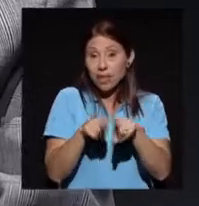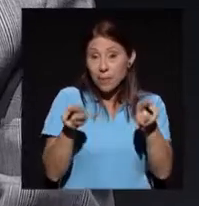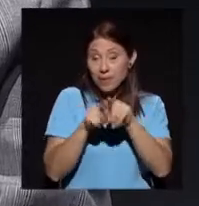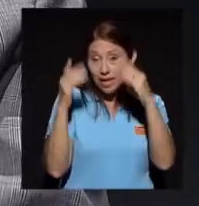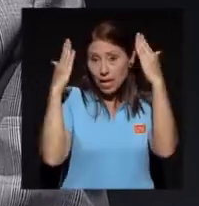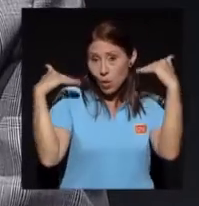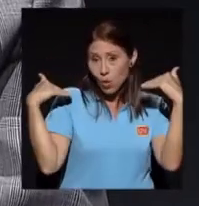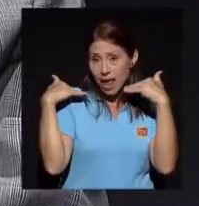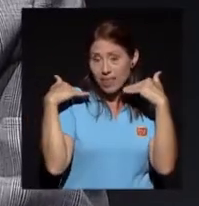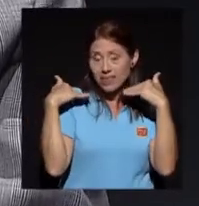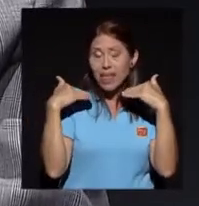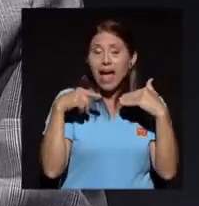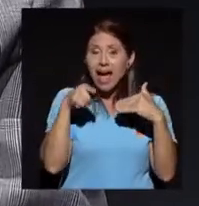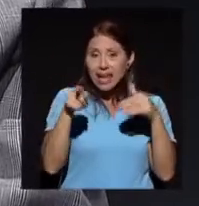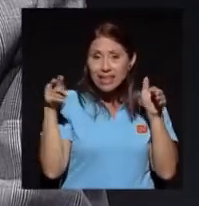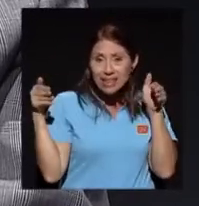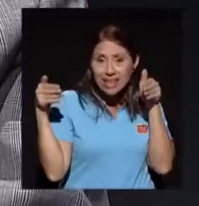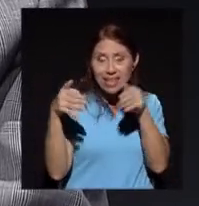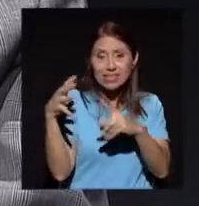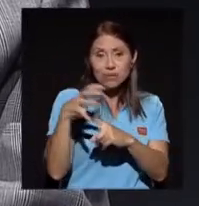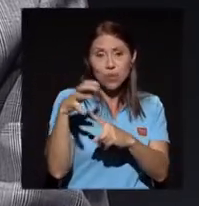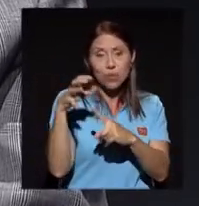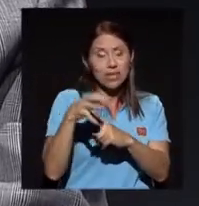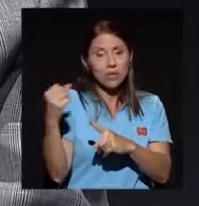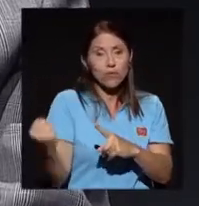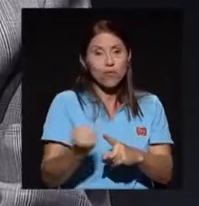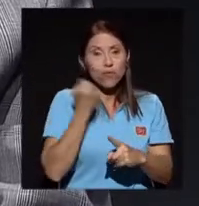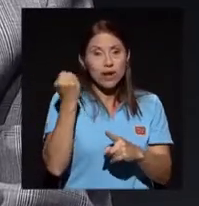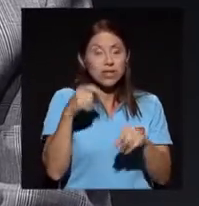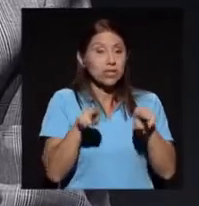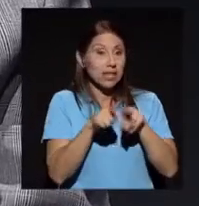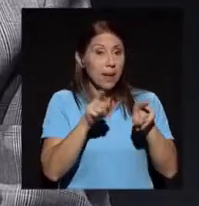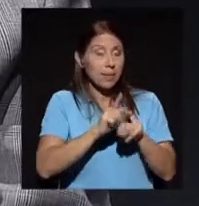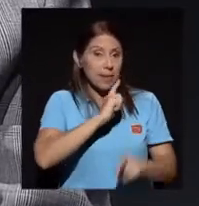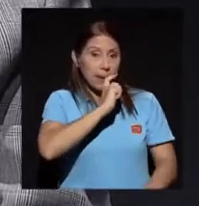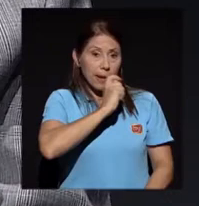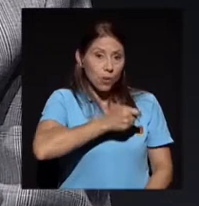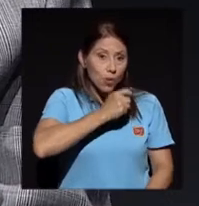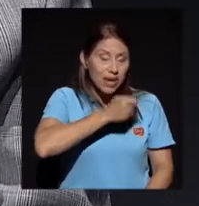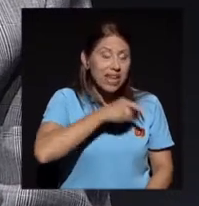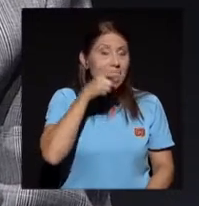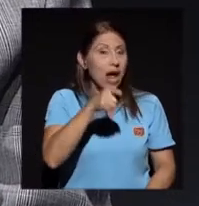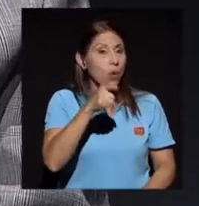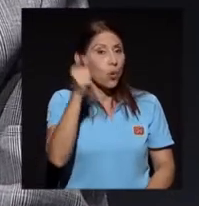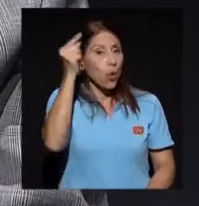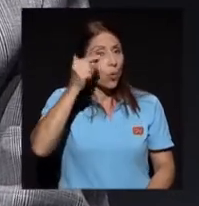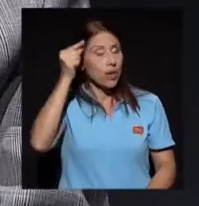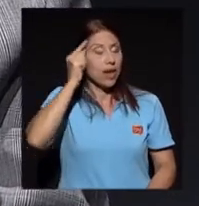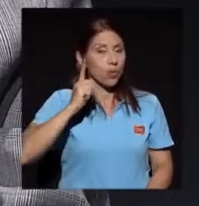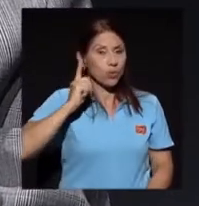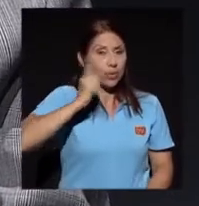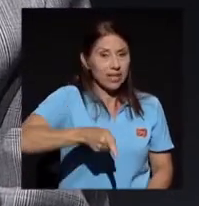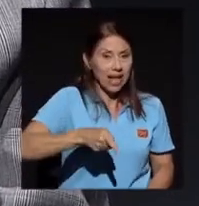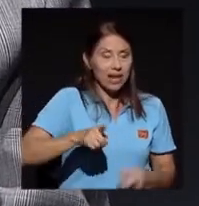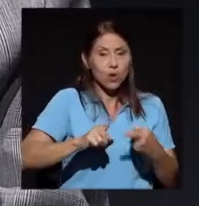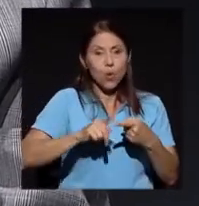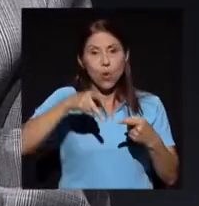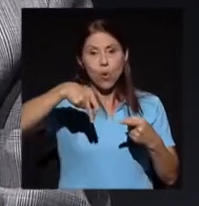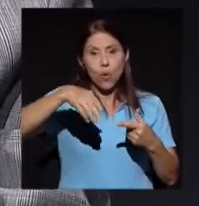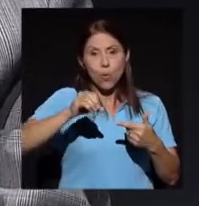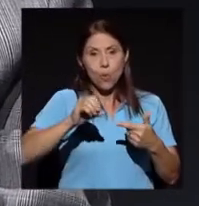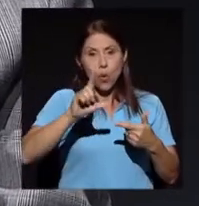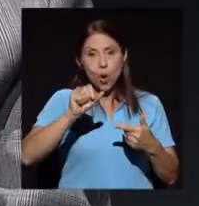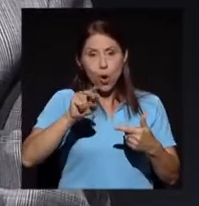tenemos un gobierno bastante autoritario en hungría y otro gobierno bastante autoritario en polonia ambos miembros